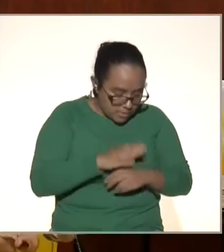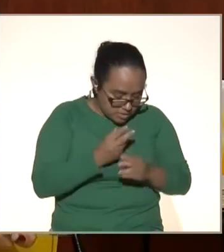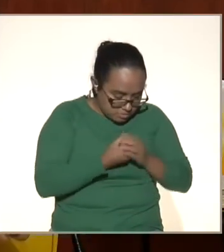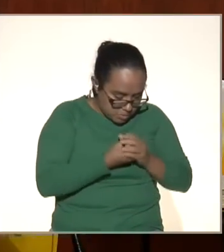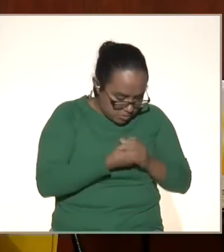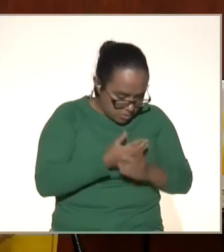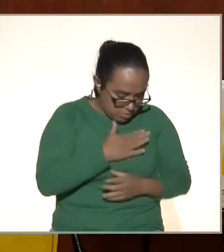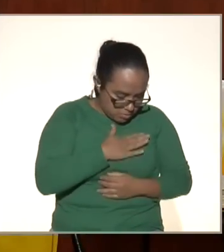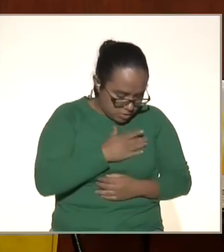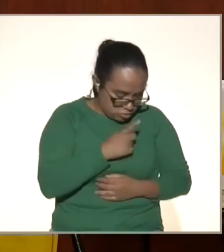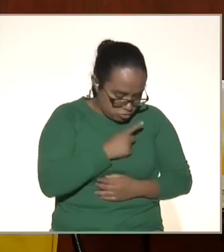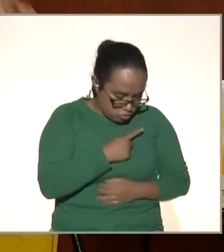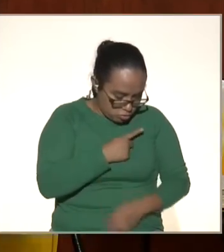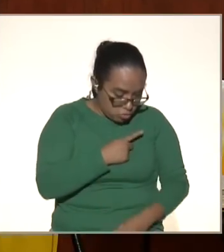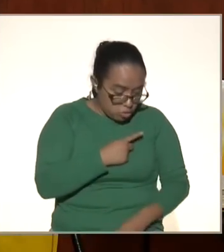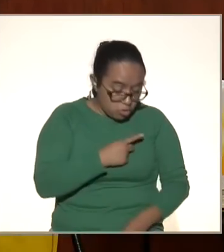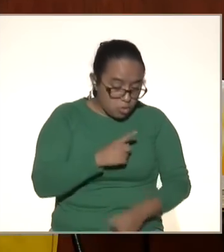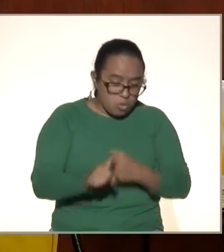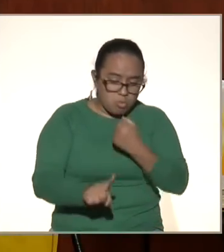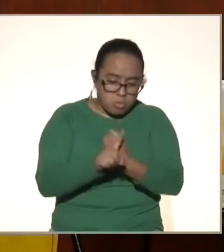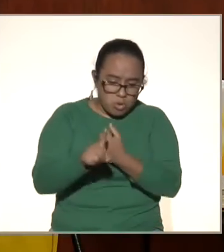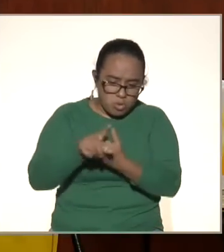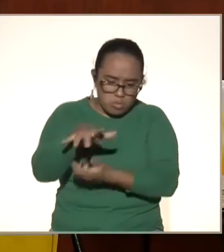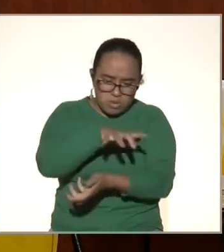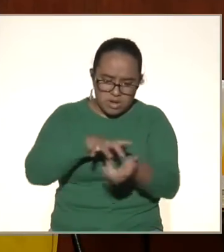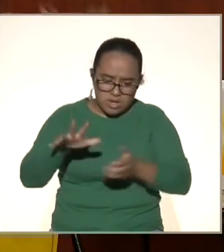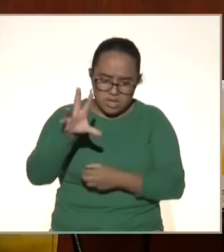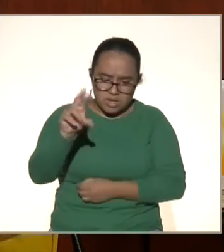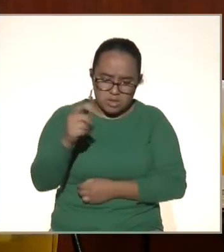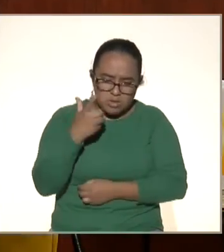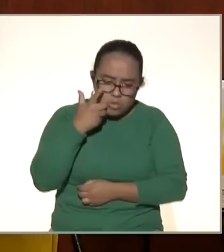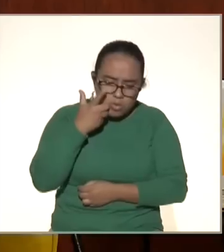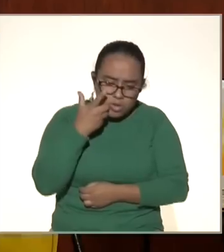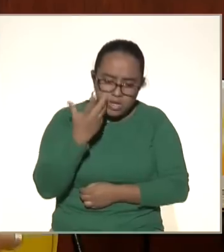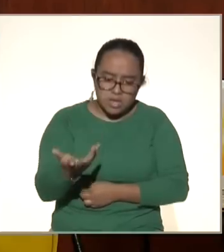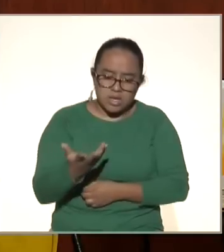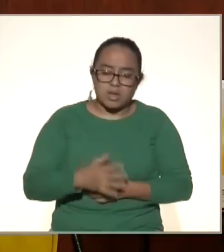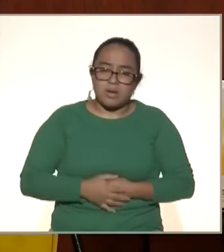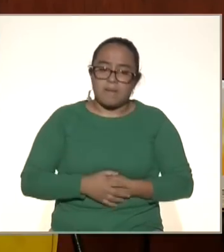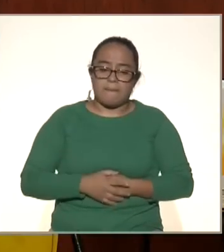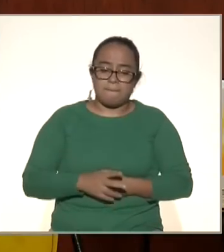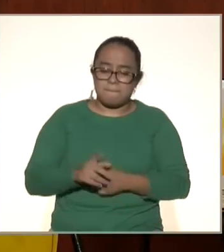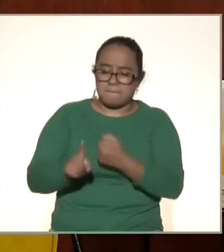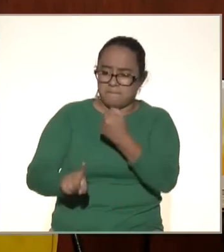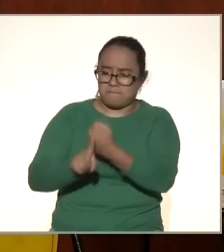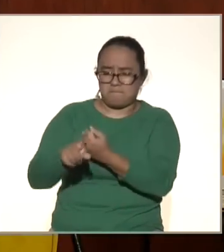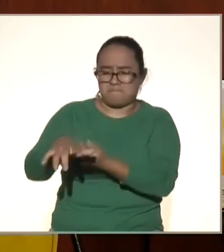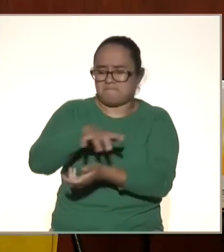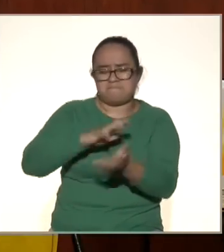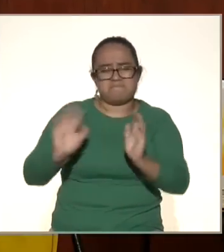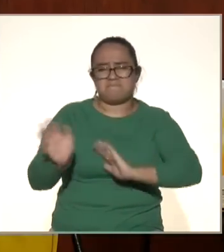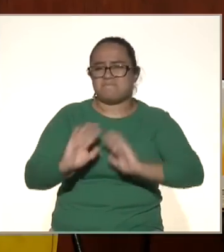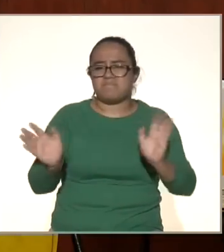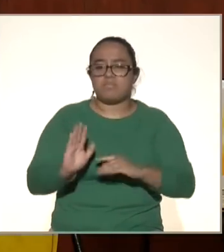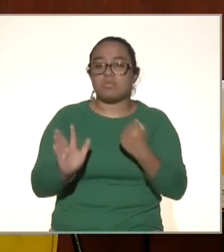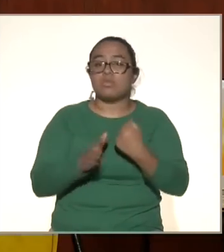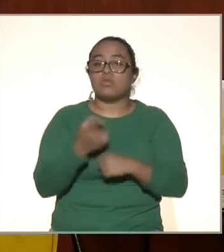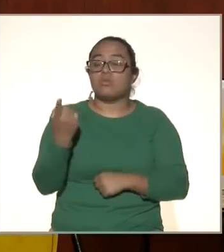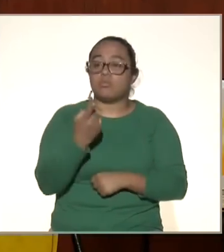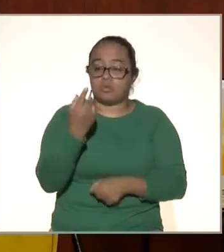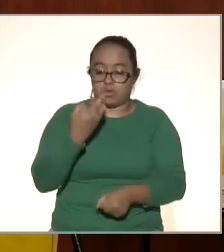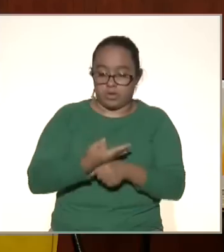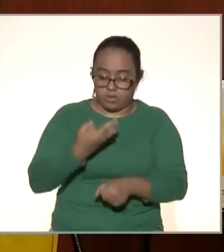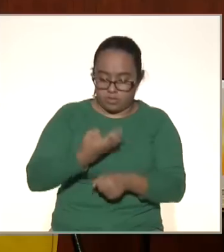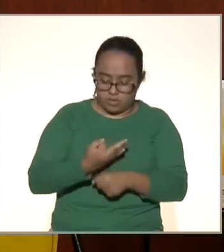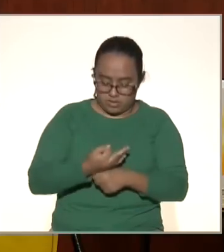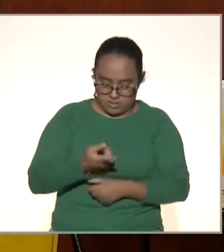íntimo, donde no haya conflictos, no quiero lidiar con problemas. ¿Por qué? Porque estoy ahorita en esta parte